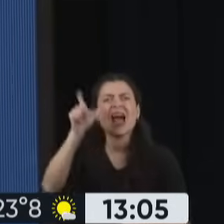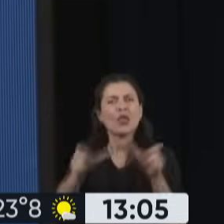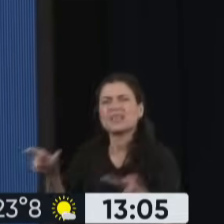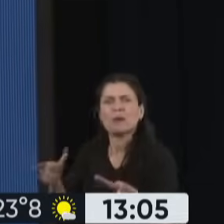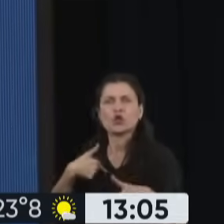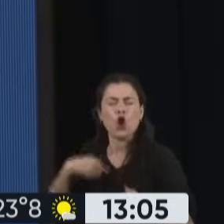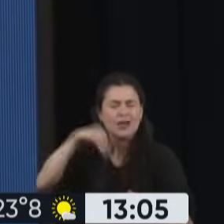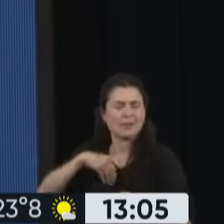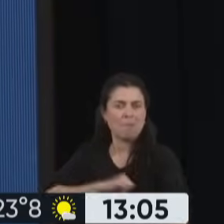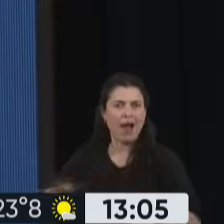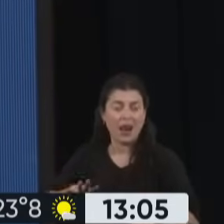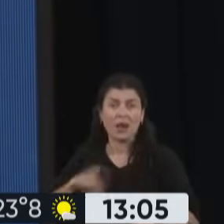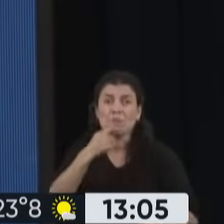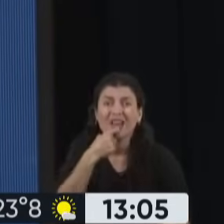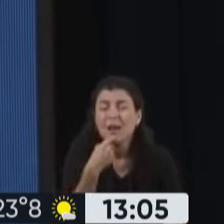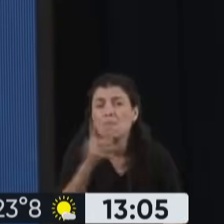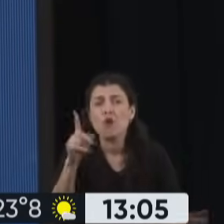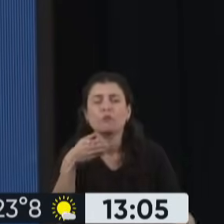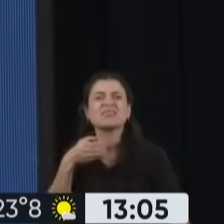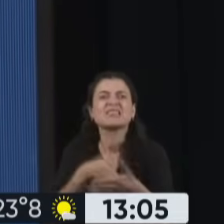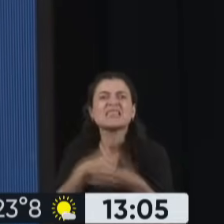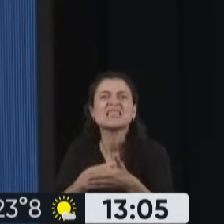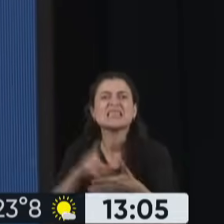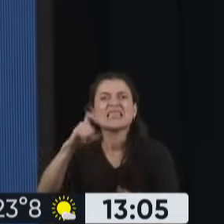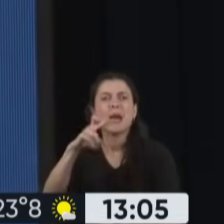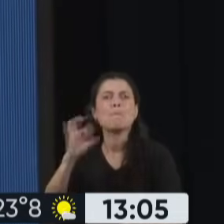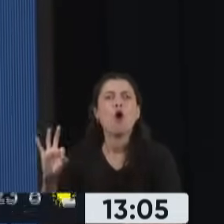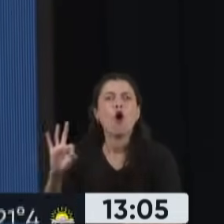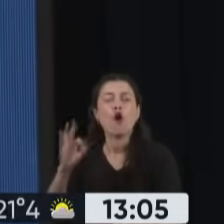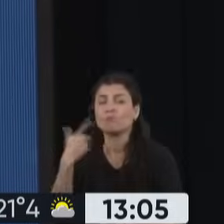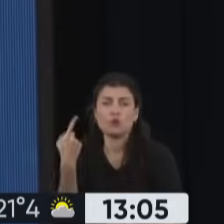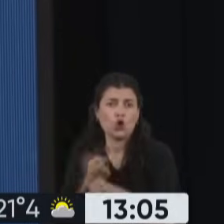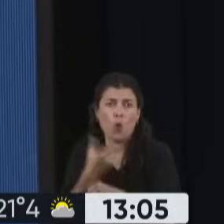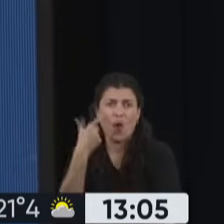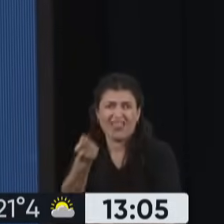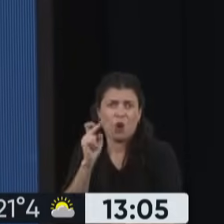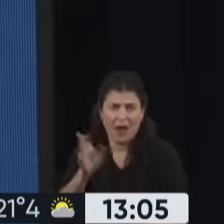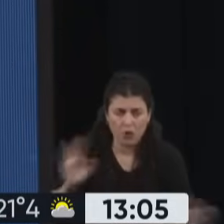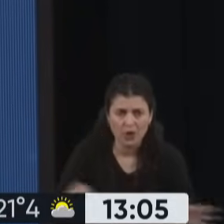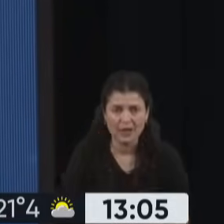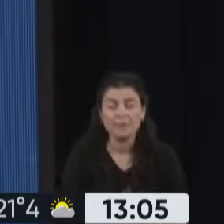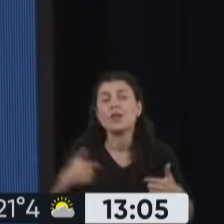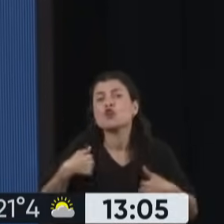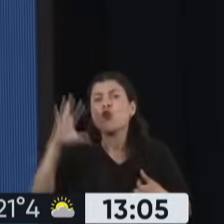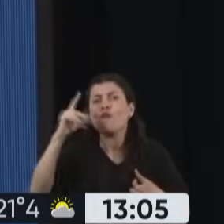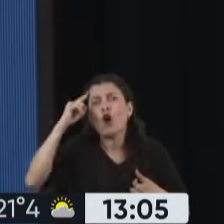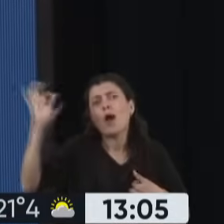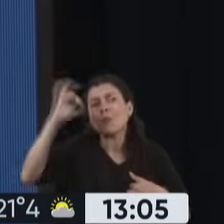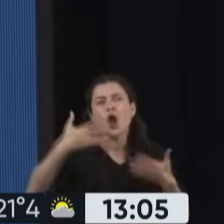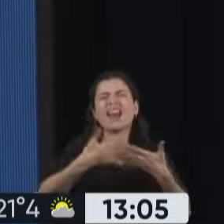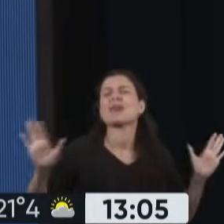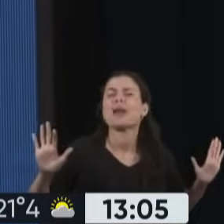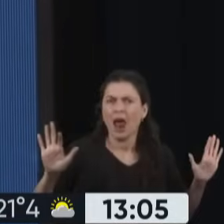El mejor ejemplo es el cepo. Ustedes me conocen, hace años, yo soy liberal libertario, y eso no ha cambiado en